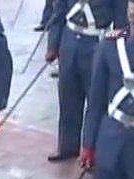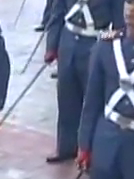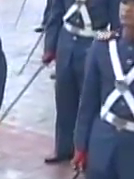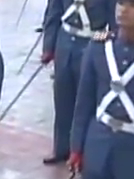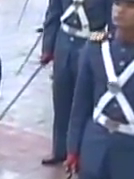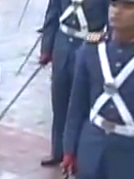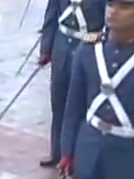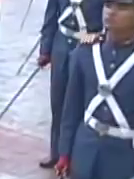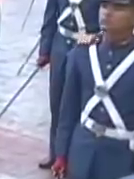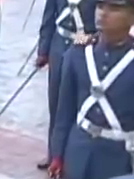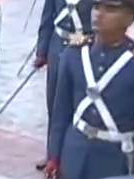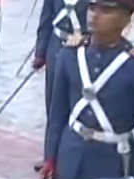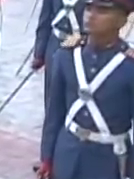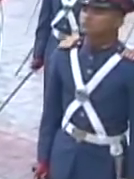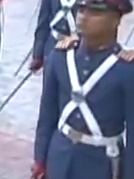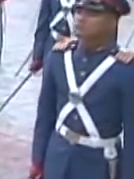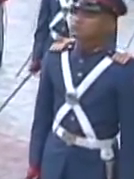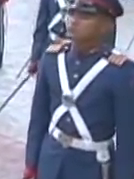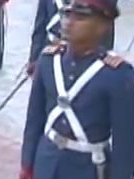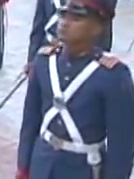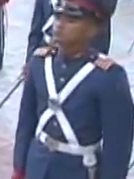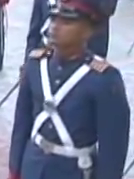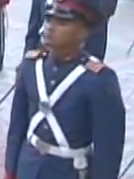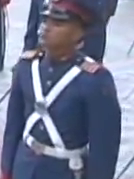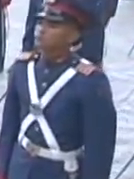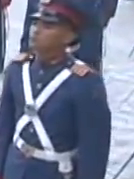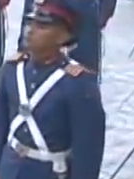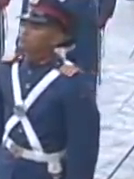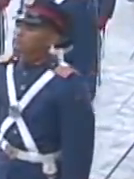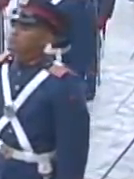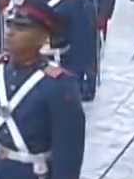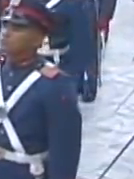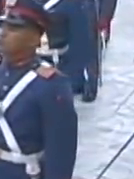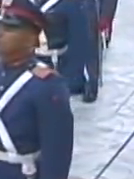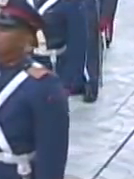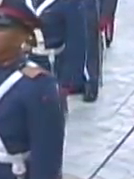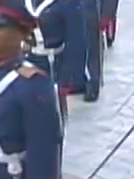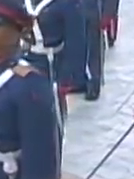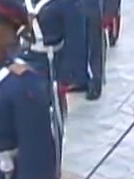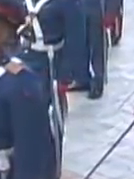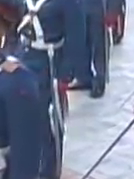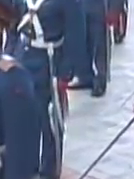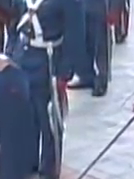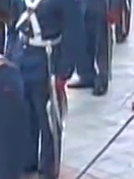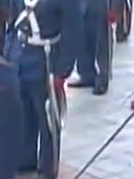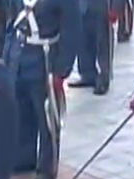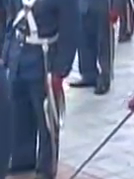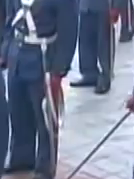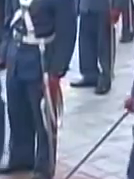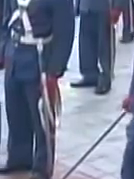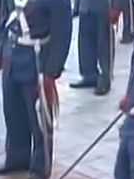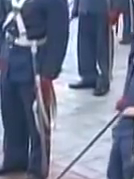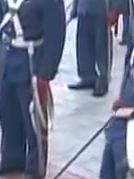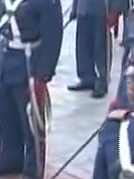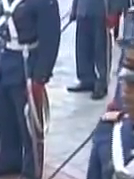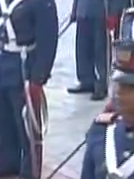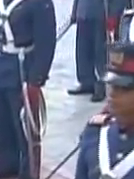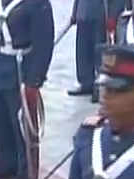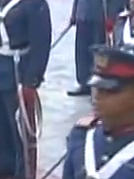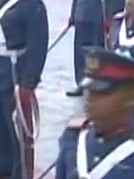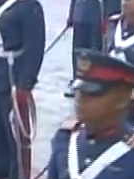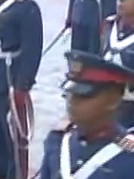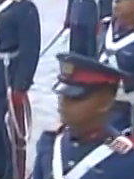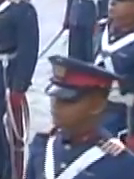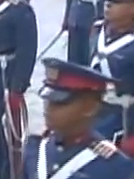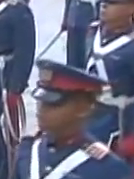armada nacional bolivariana 28 de diciembre de 2012 entonamos las gloriosas notas de nuestro himno nacional de